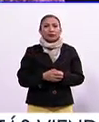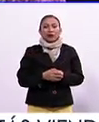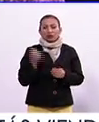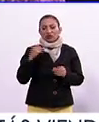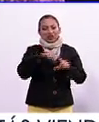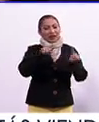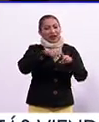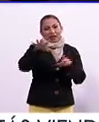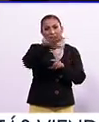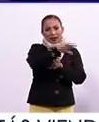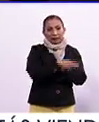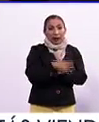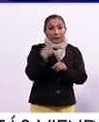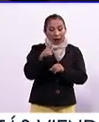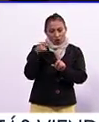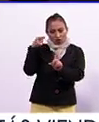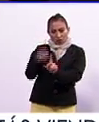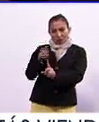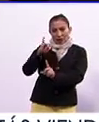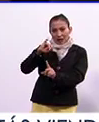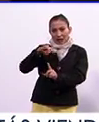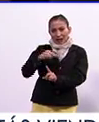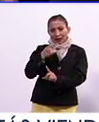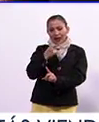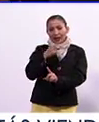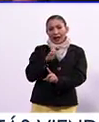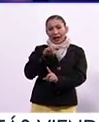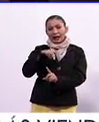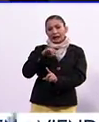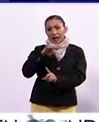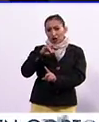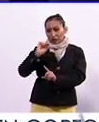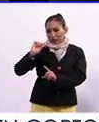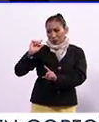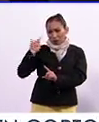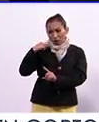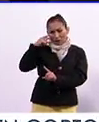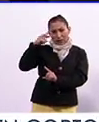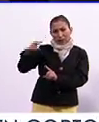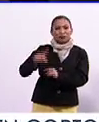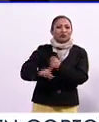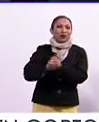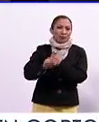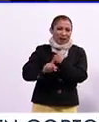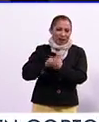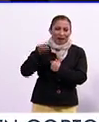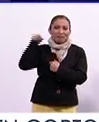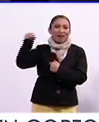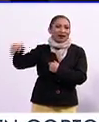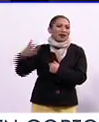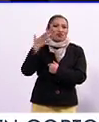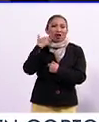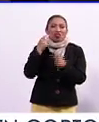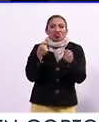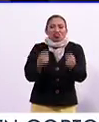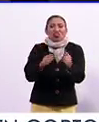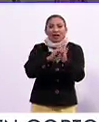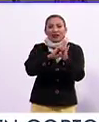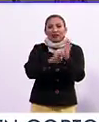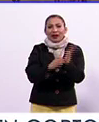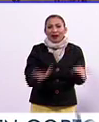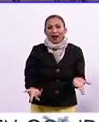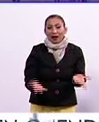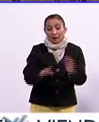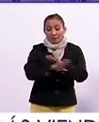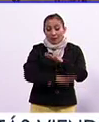áreas del país, pero de los ingenieros. Y estamos viendo recientemente ya las consecuencias de no actuar con ética.